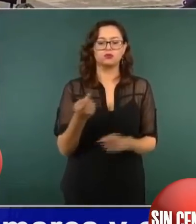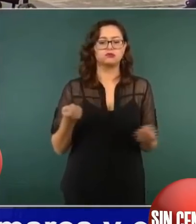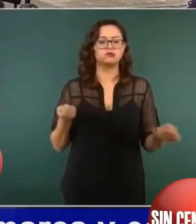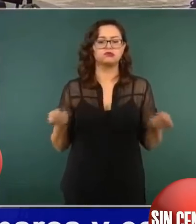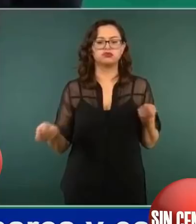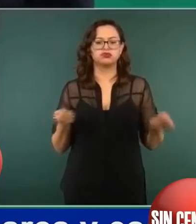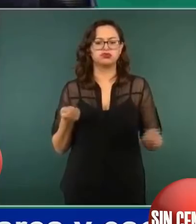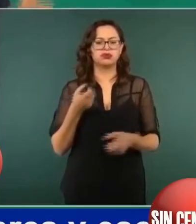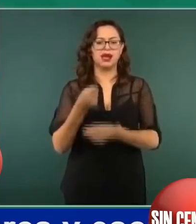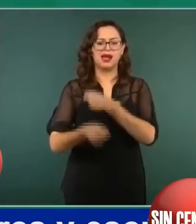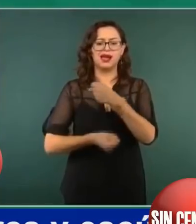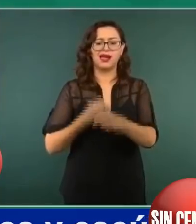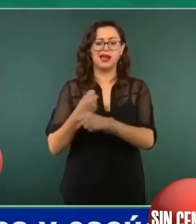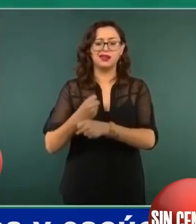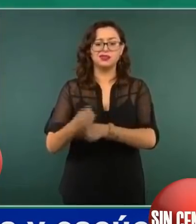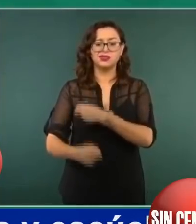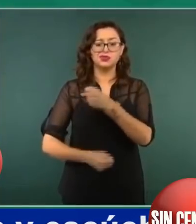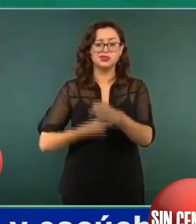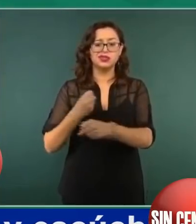durante décadas.